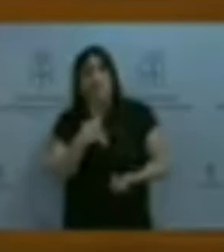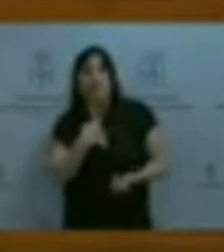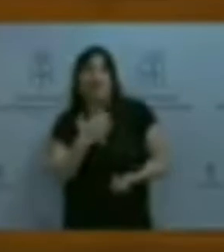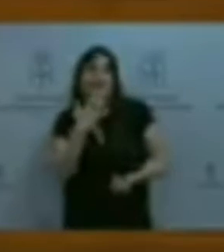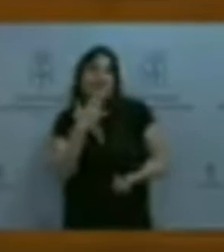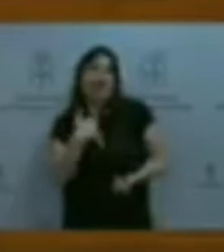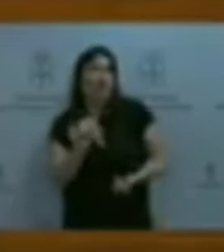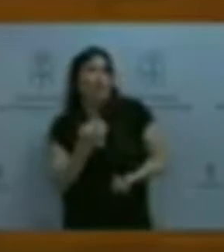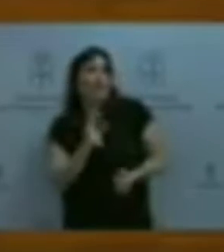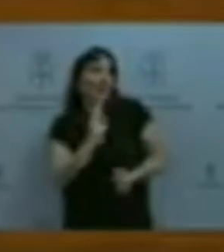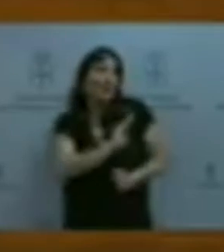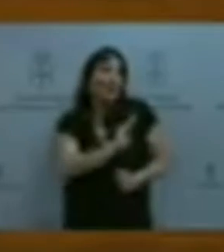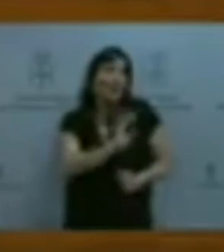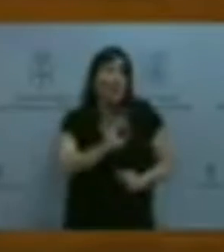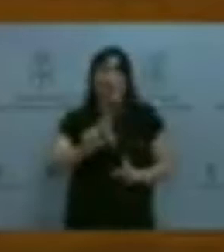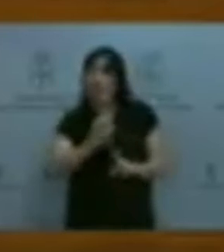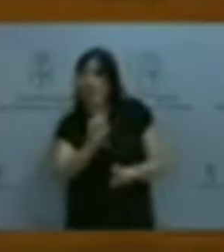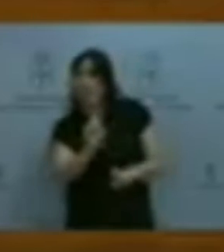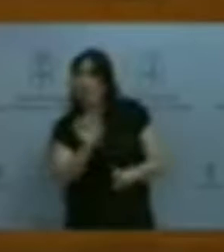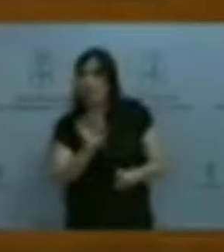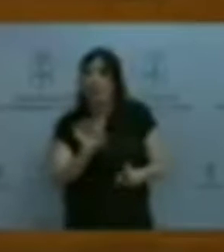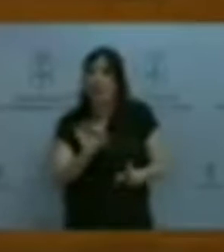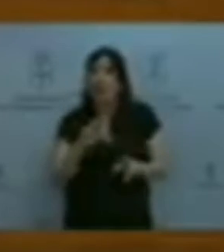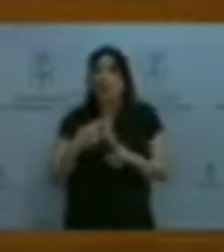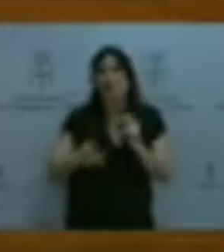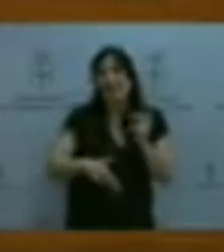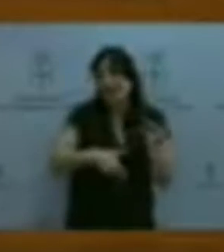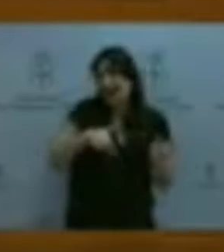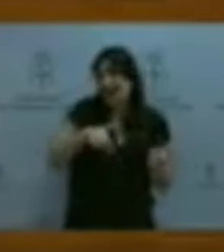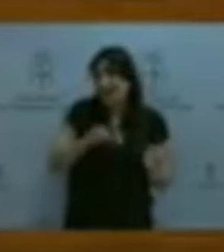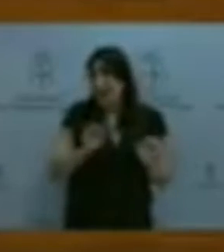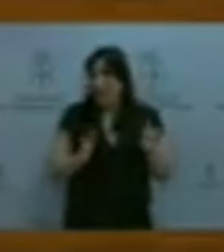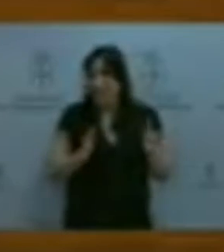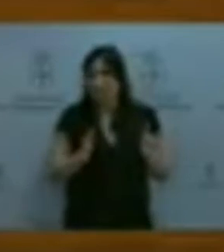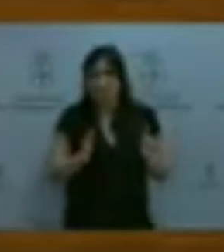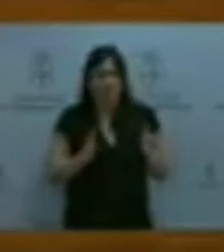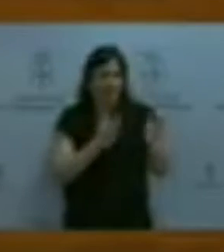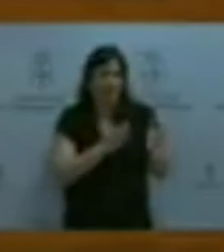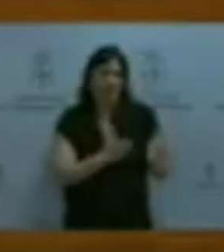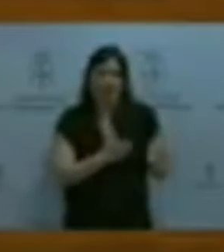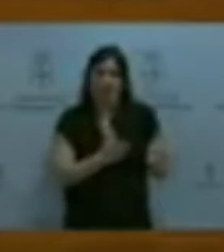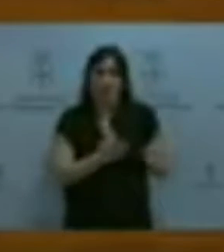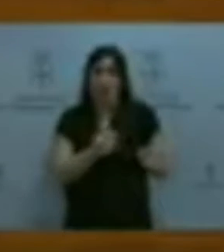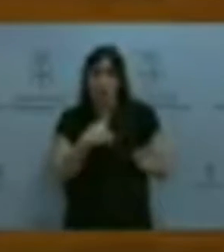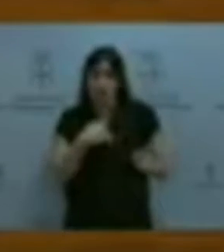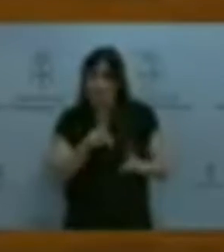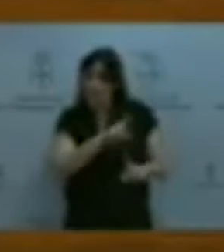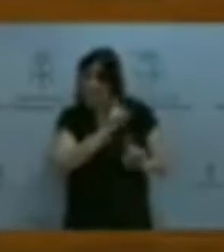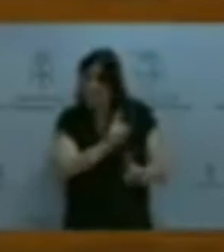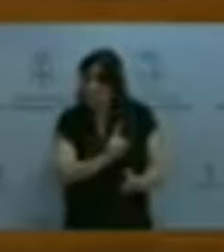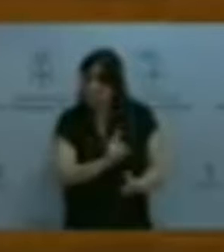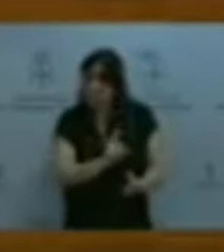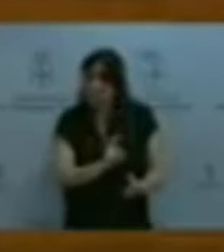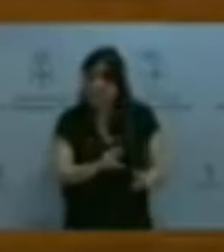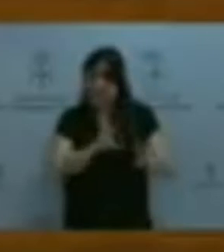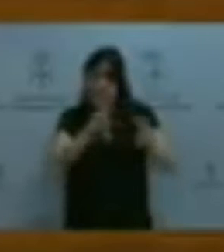es política general o es política. Yo estas preguntas sobre el viejo UCA las he hecho de todas las